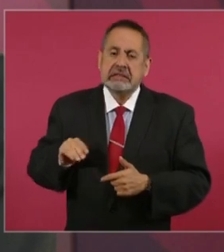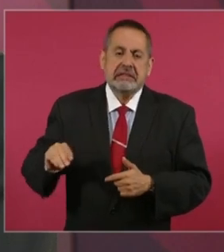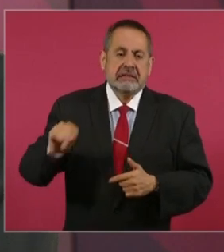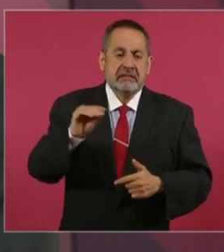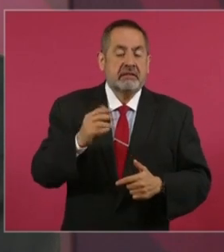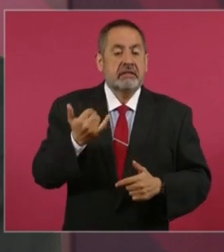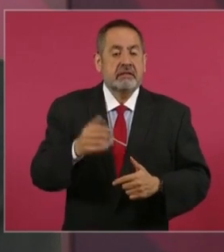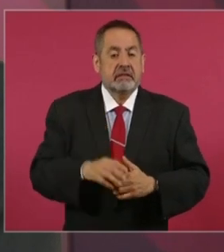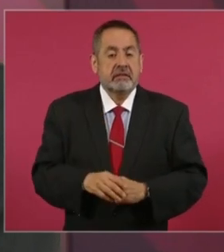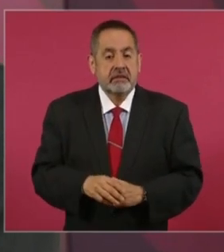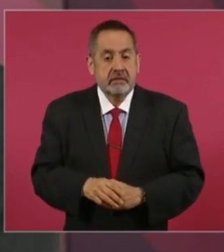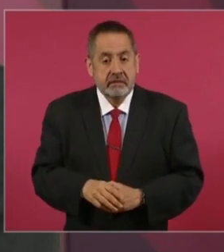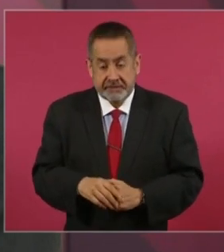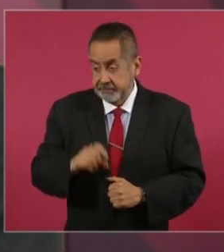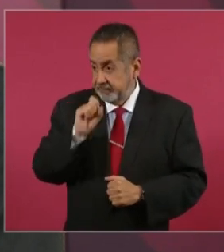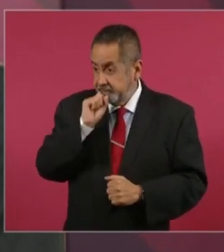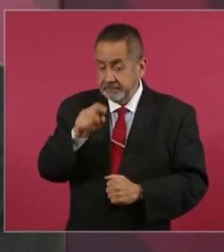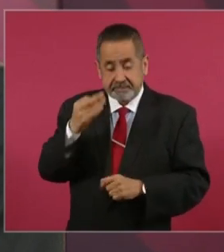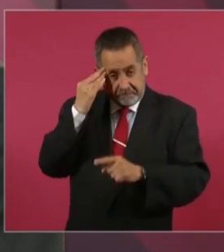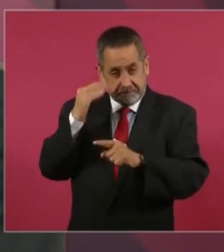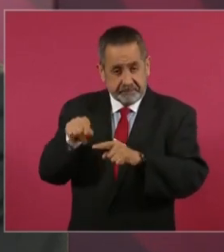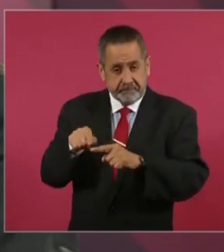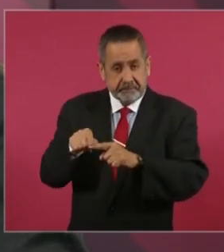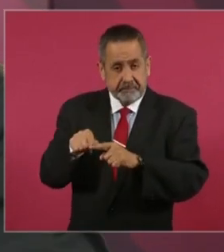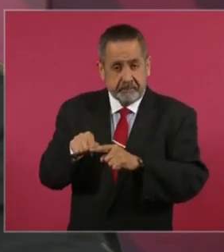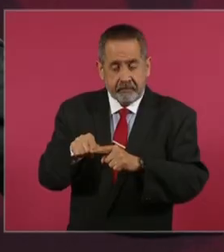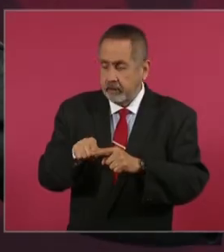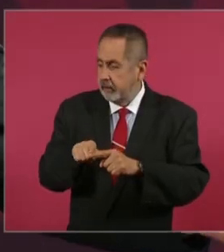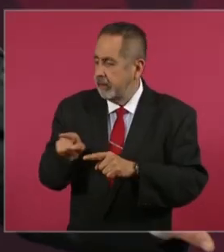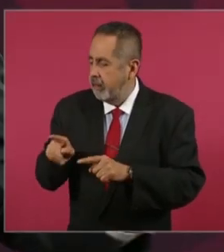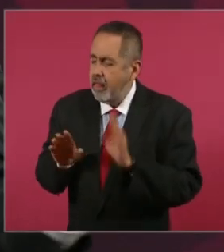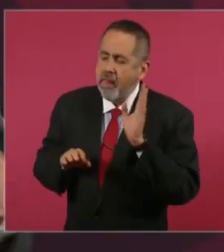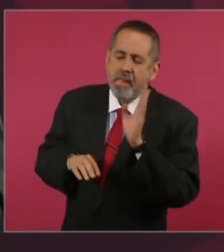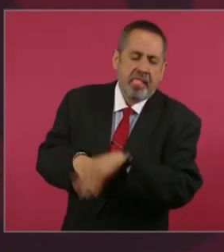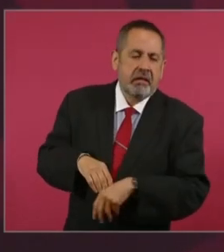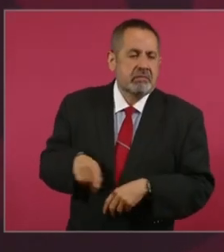y al mismo tiempo se olvidaron de mí.